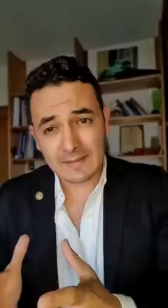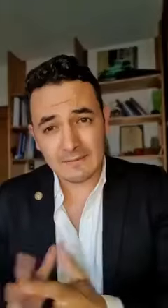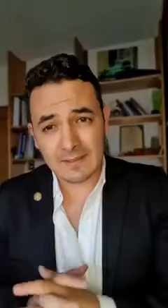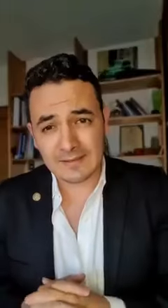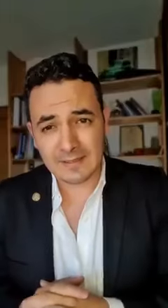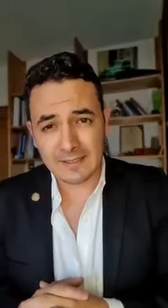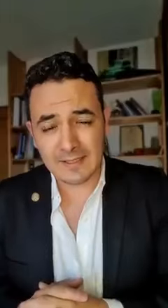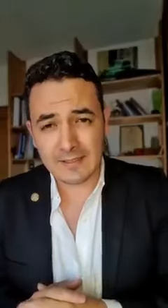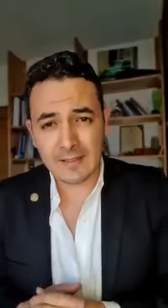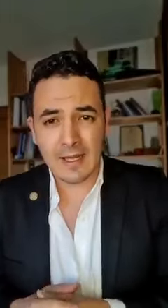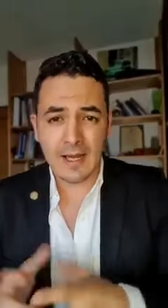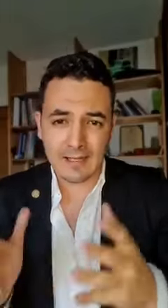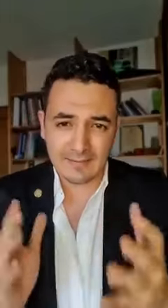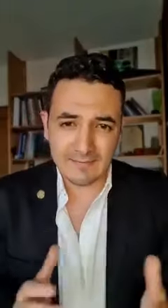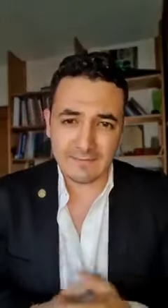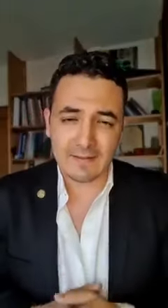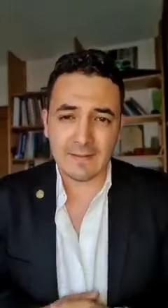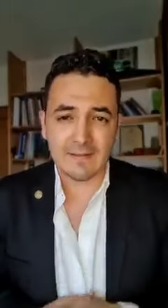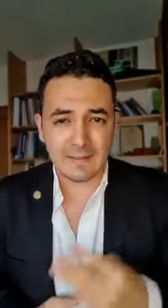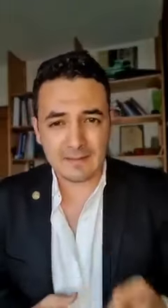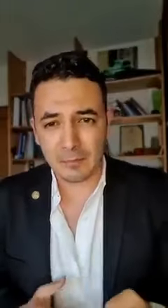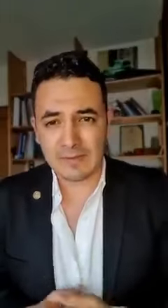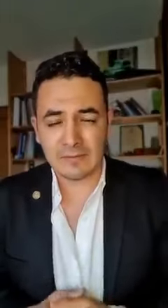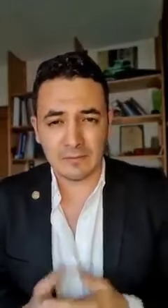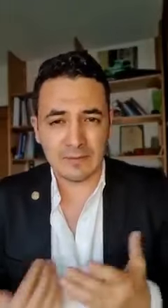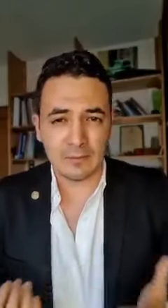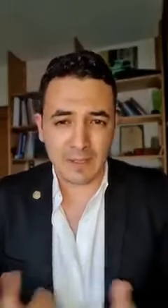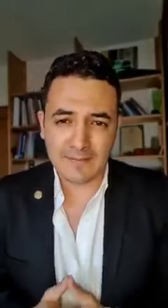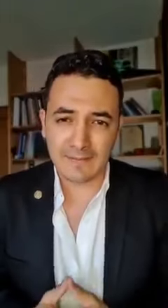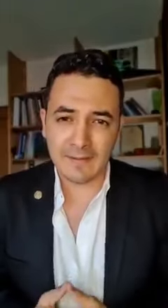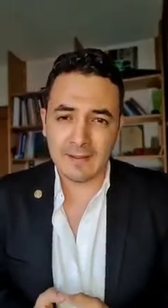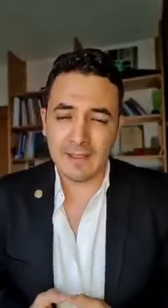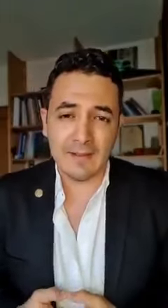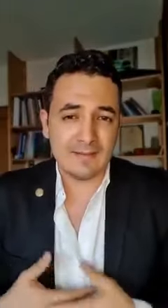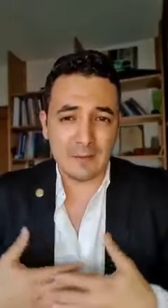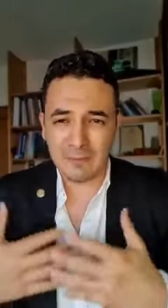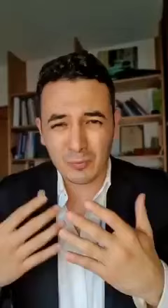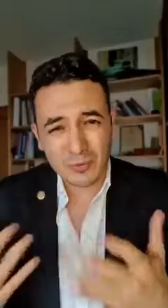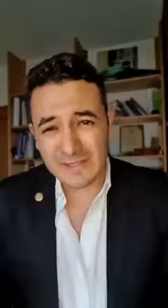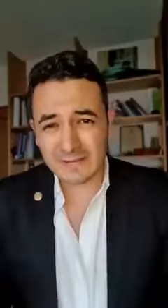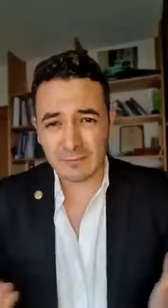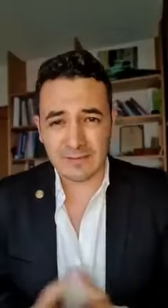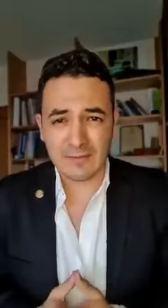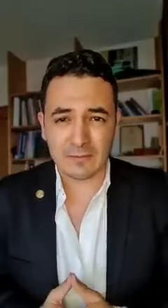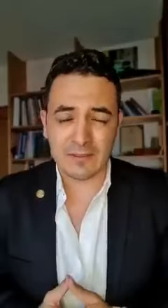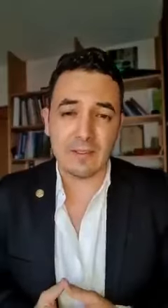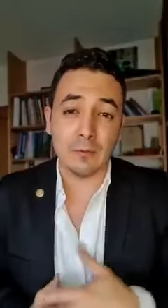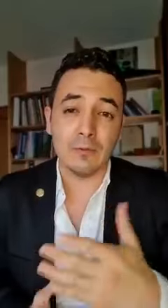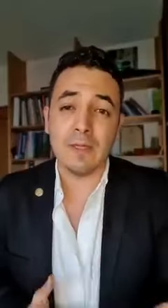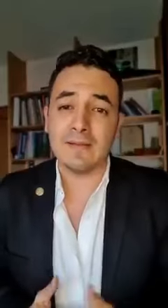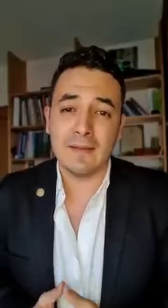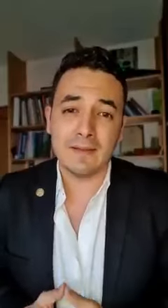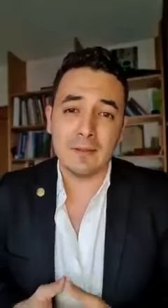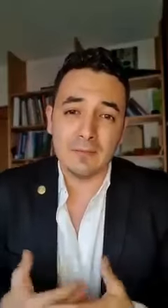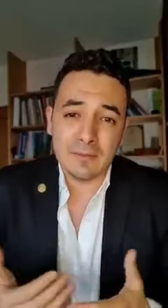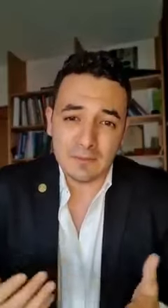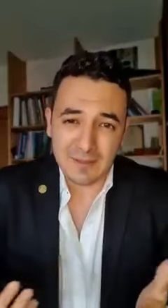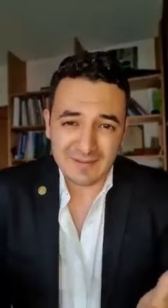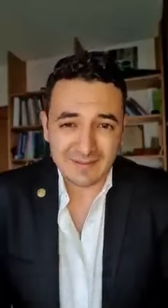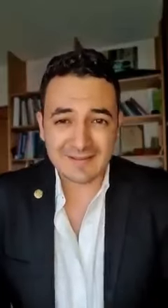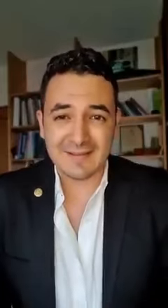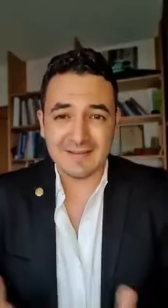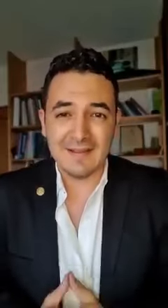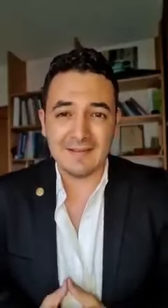junta directiva del CHN a CACIF, que tiene 3 puestos y una suplencia, que han estado ahí por muchísimos años, incluso más que los